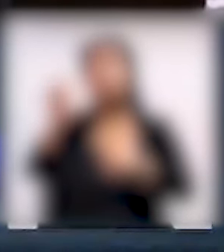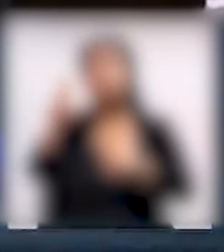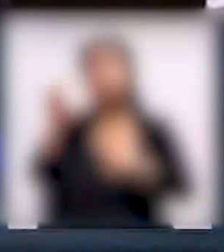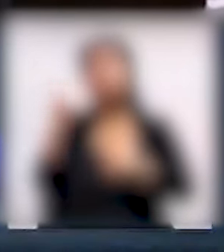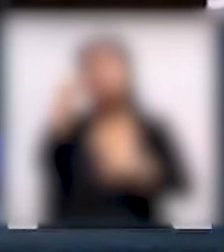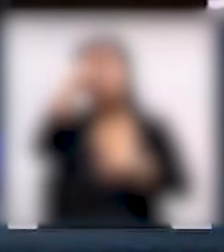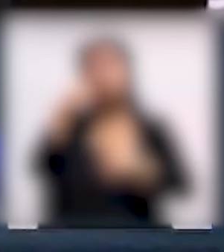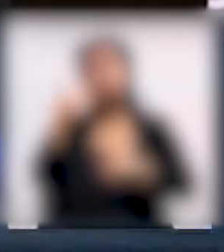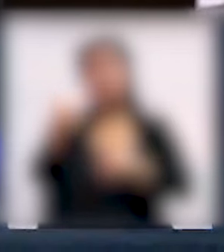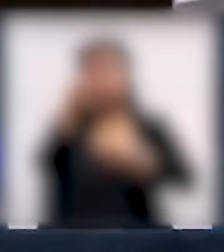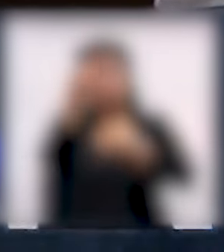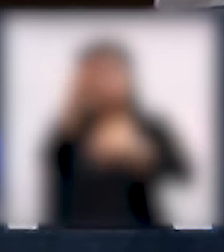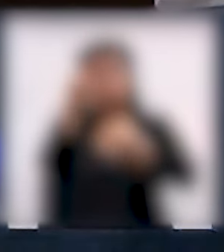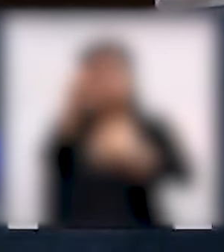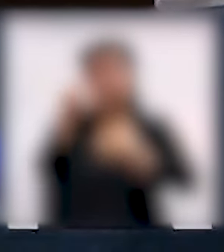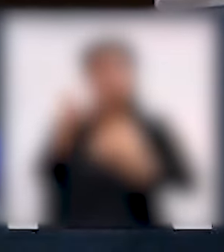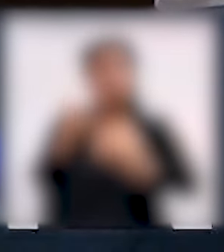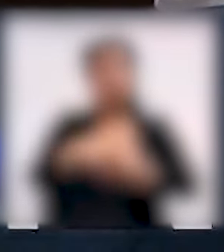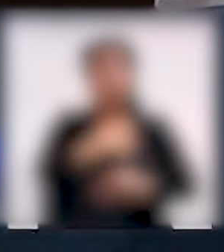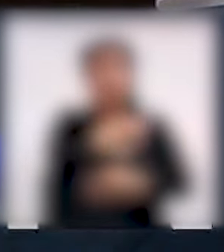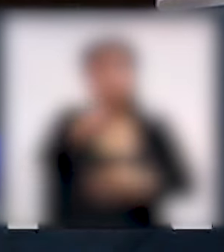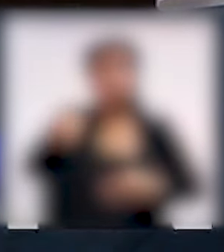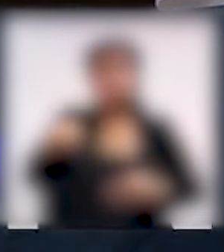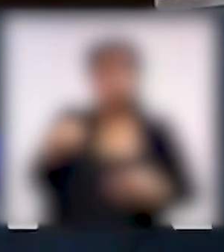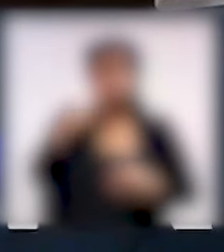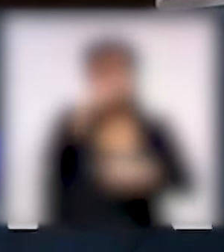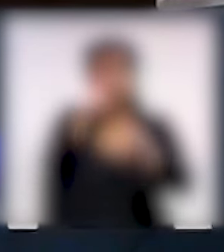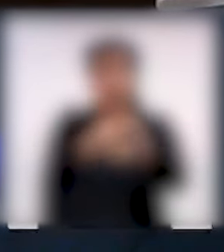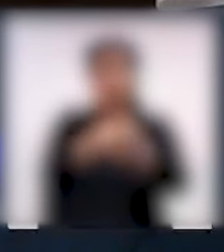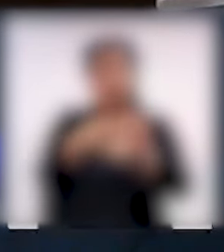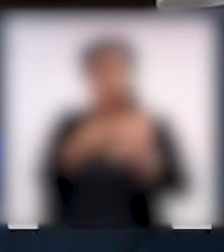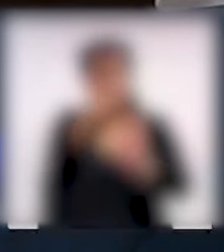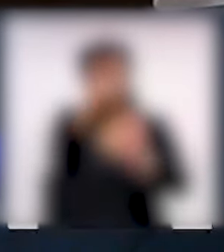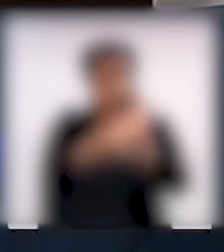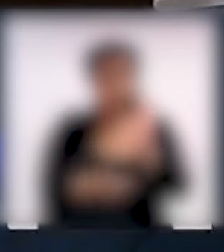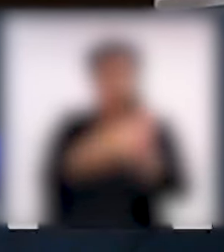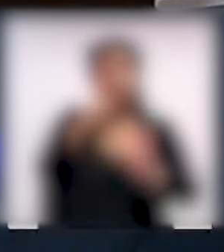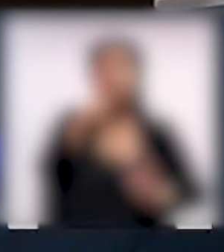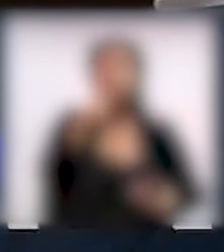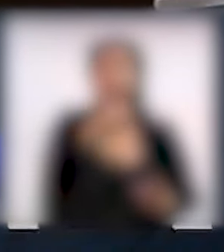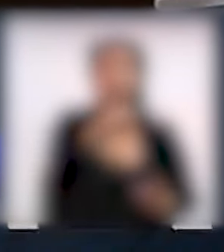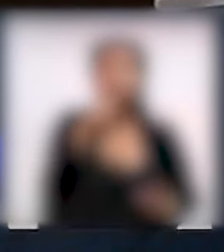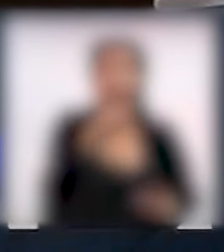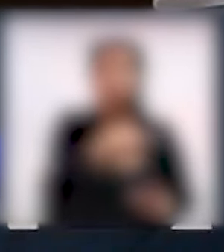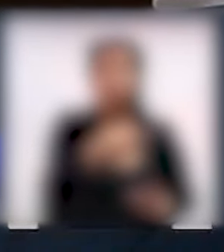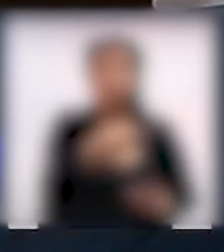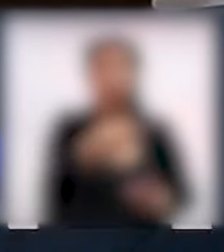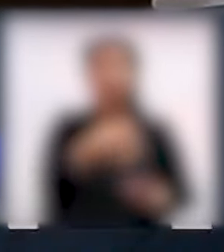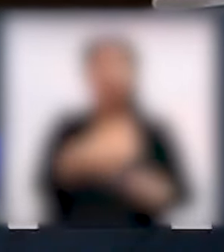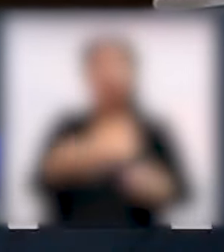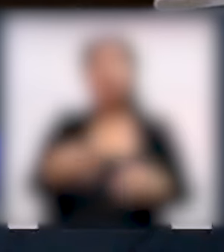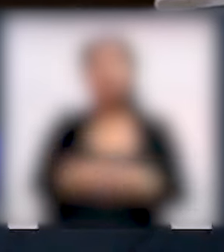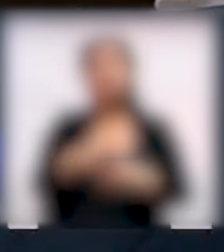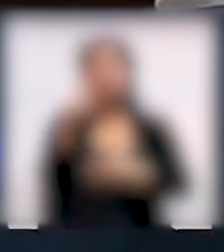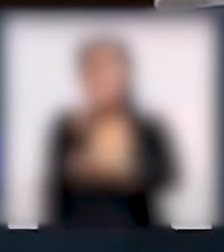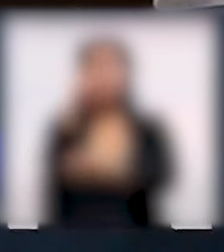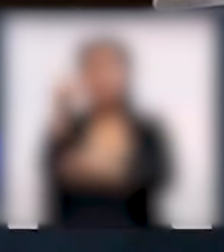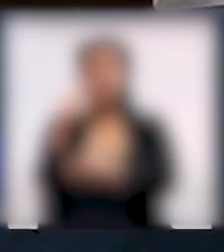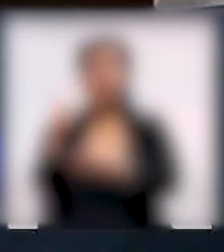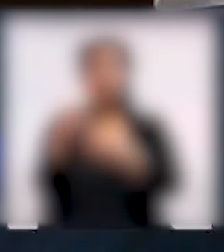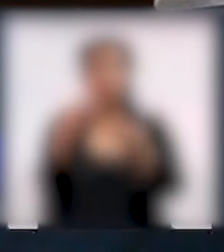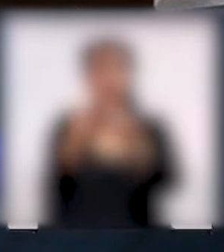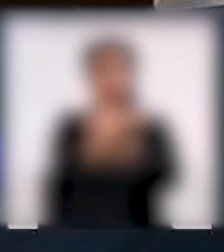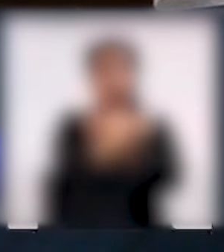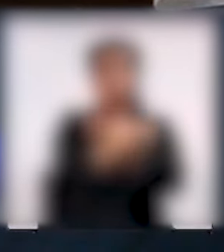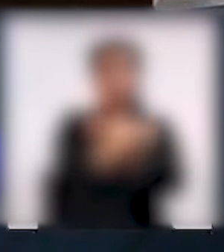indicado que pudiéramos atender la ratificación de la denuncia y la comparecencia de fiscal nacional e